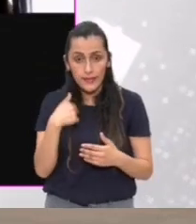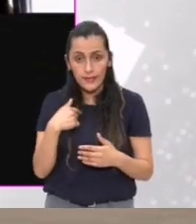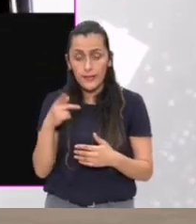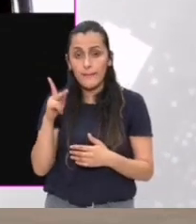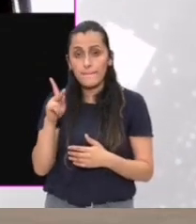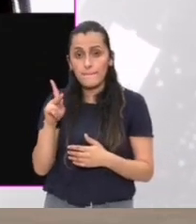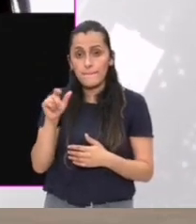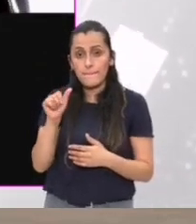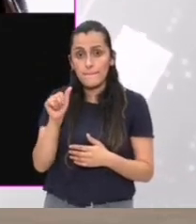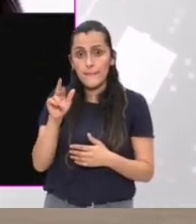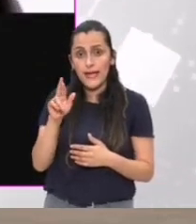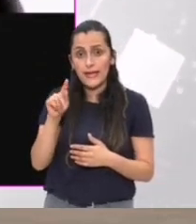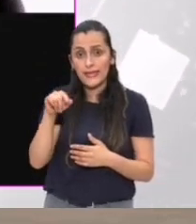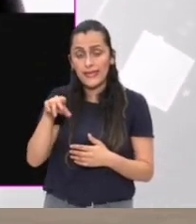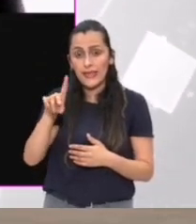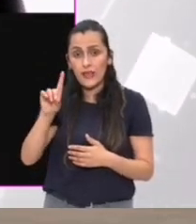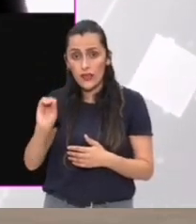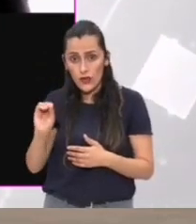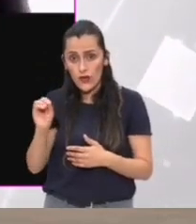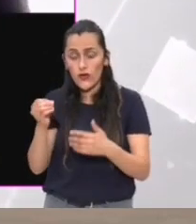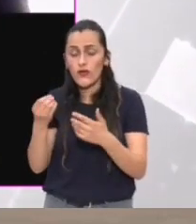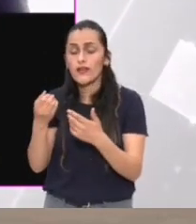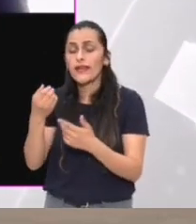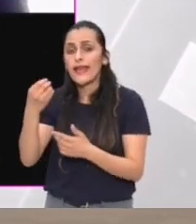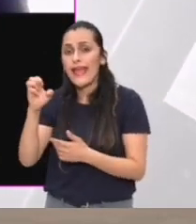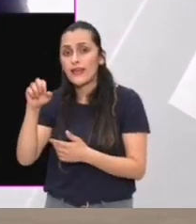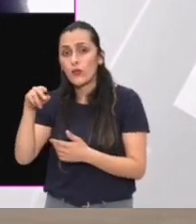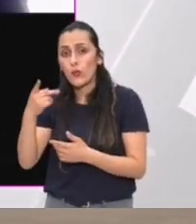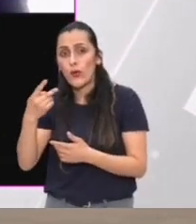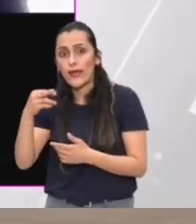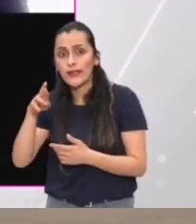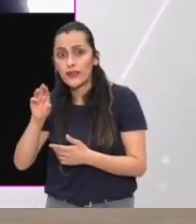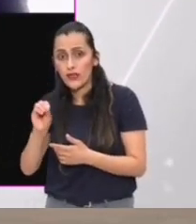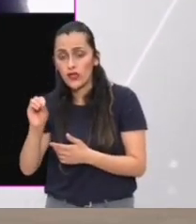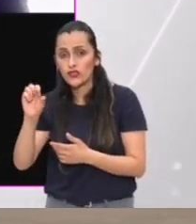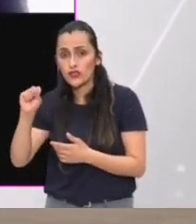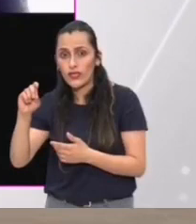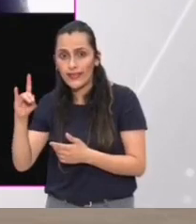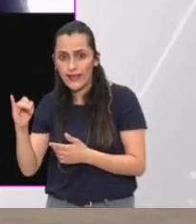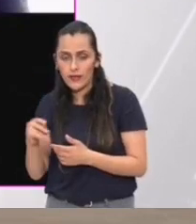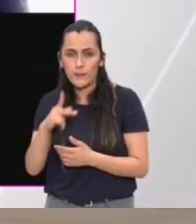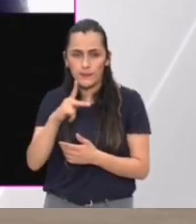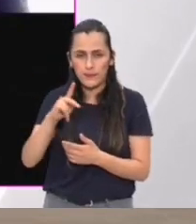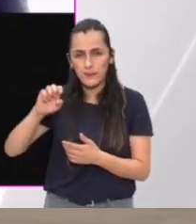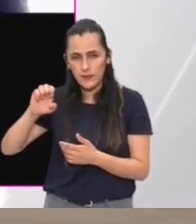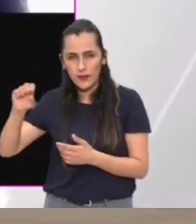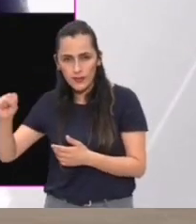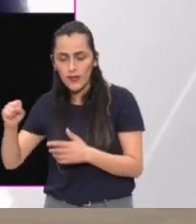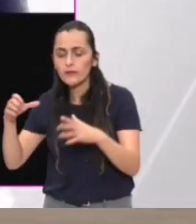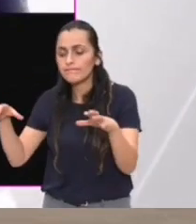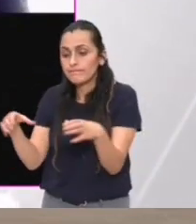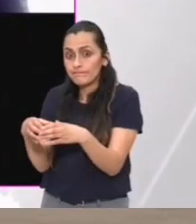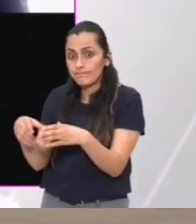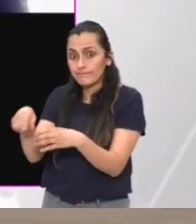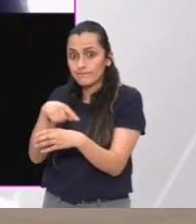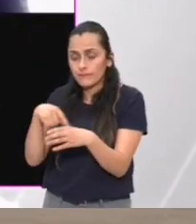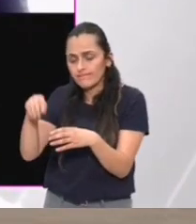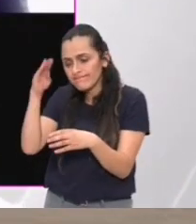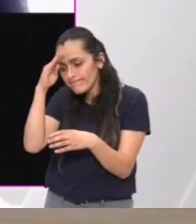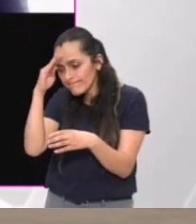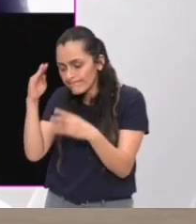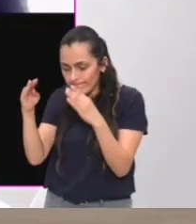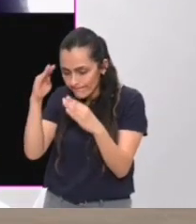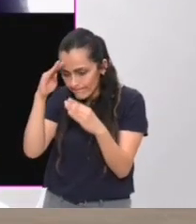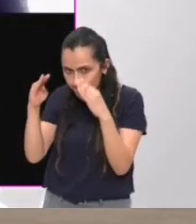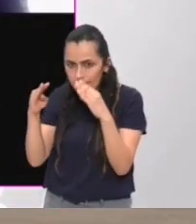Solidario, la salud es fundamental para que pueda desarrollarse la sociedad. Aquí nosotros hemos planeado,